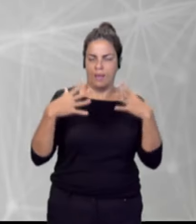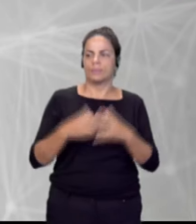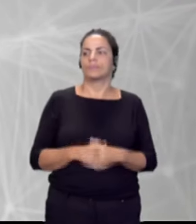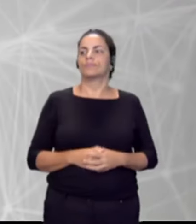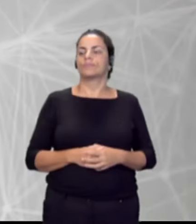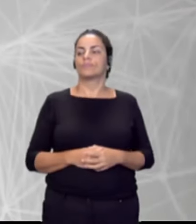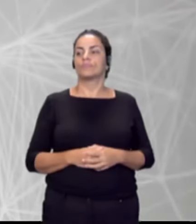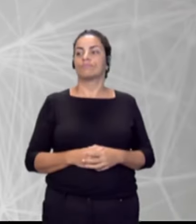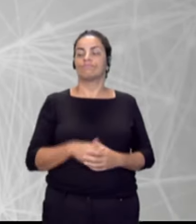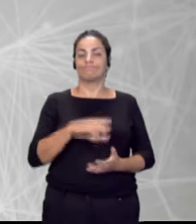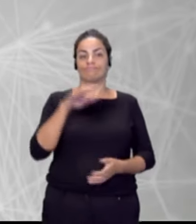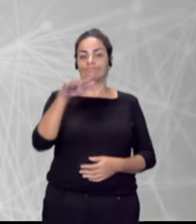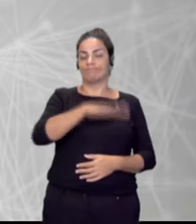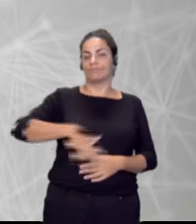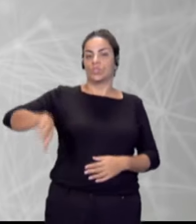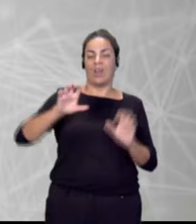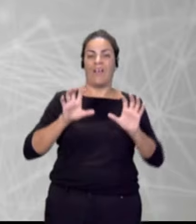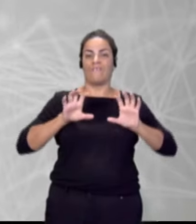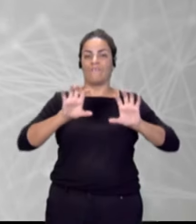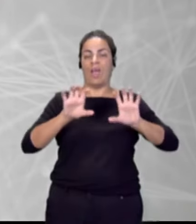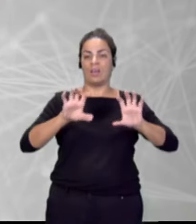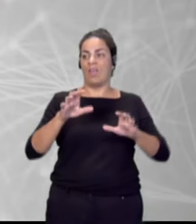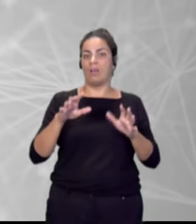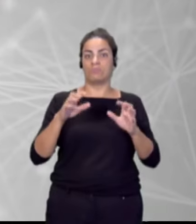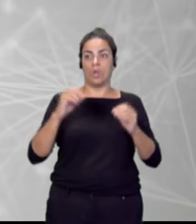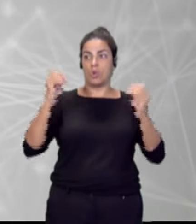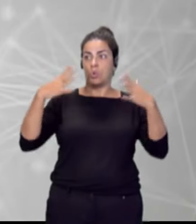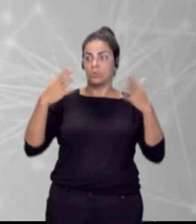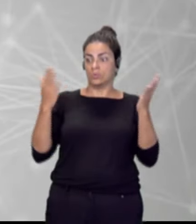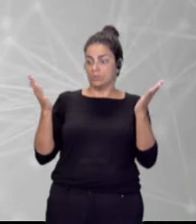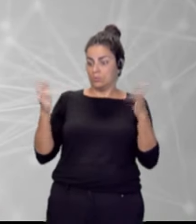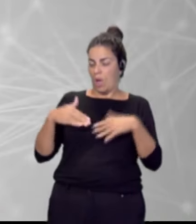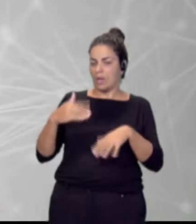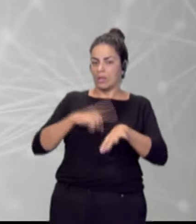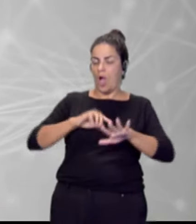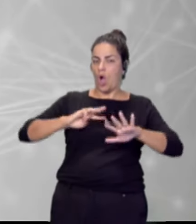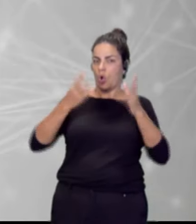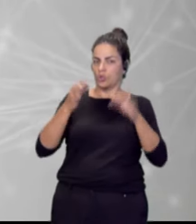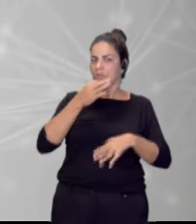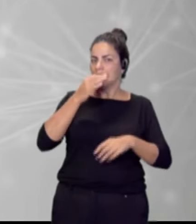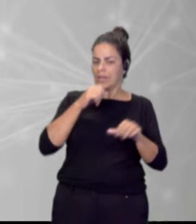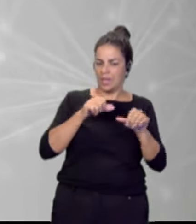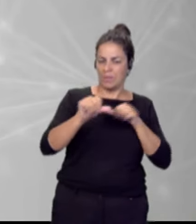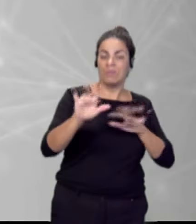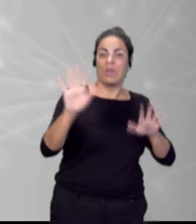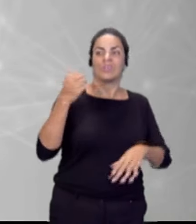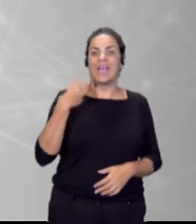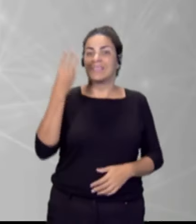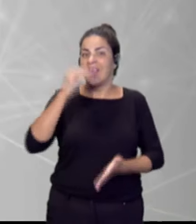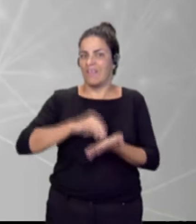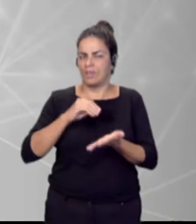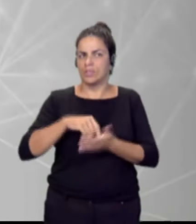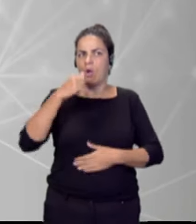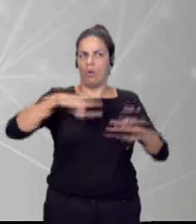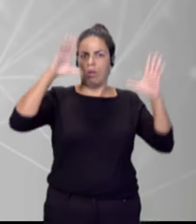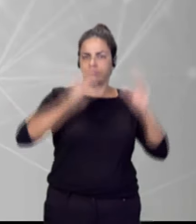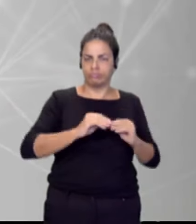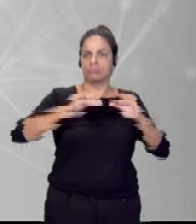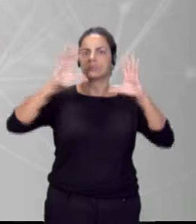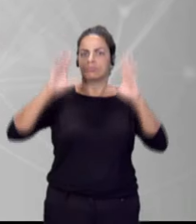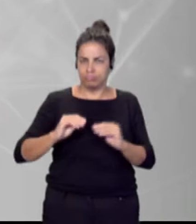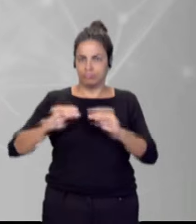Fasnia sin luz desde las 8 de la tarde, aunque ya es la tercera vez que se va la luz hoy. Se